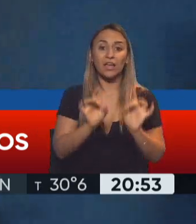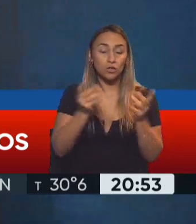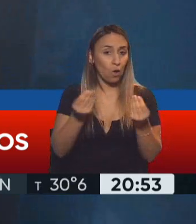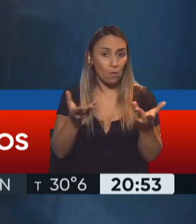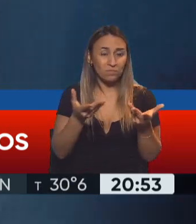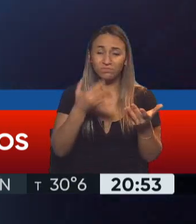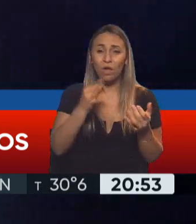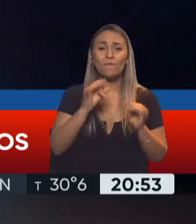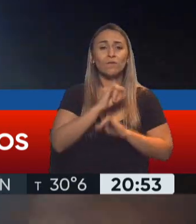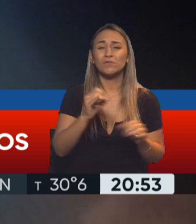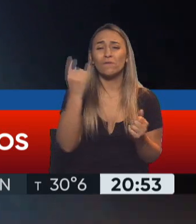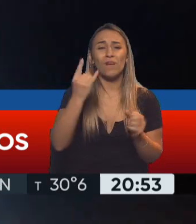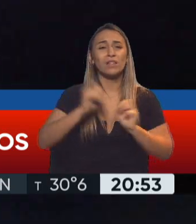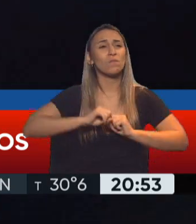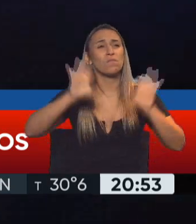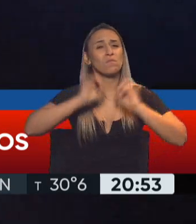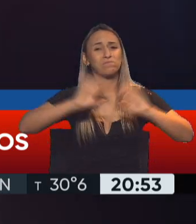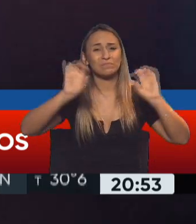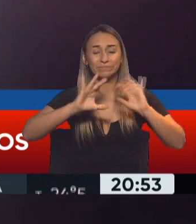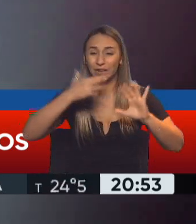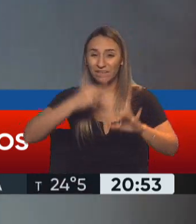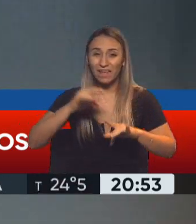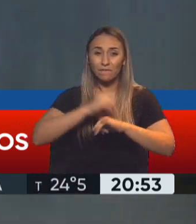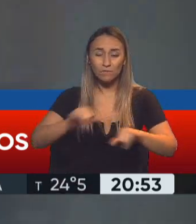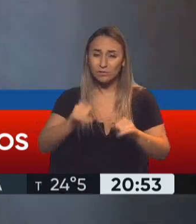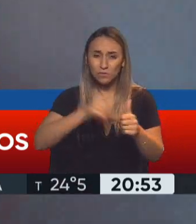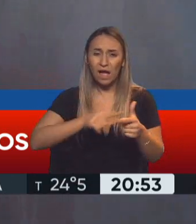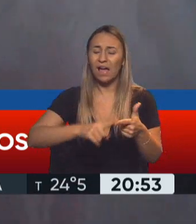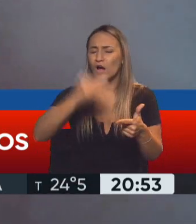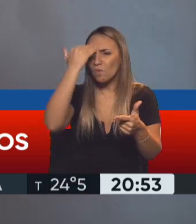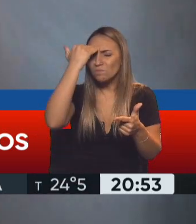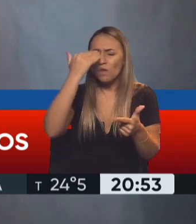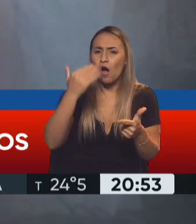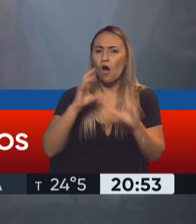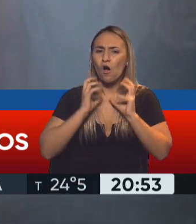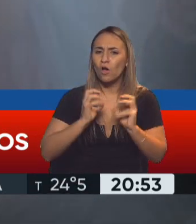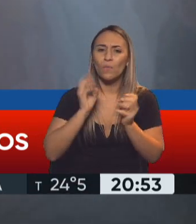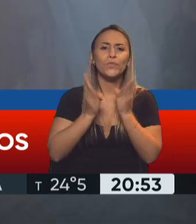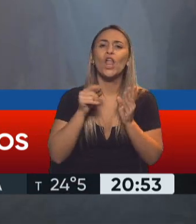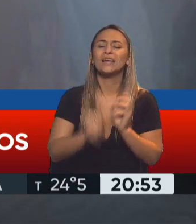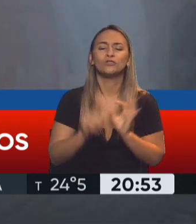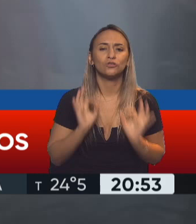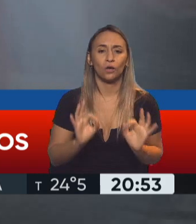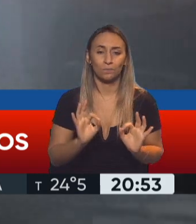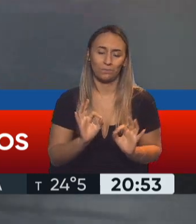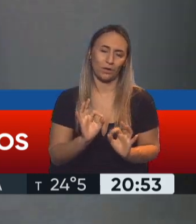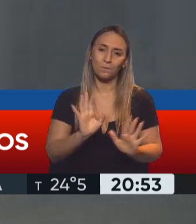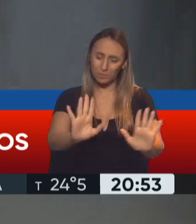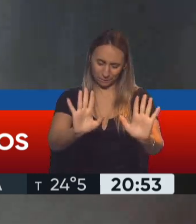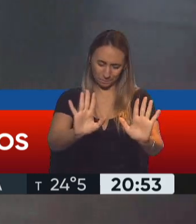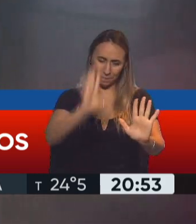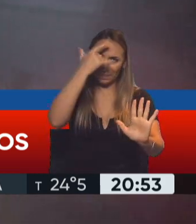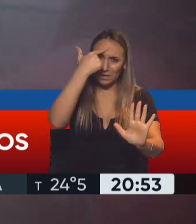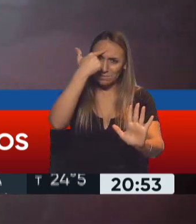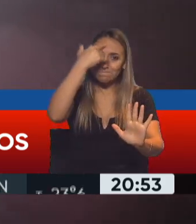desinformados enfermos de odio violentos al que pasan no están solos que uno tiene que preguntarse por qué